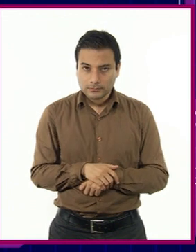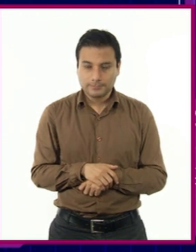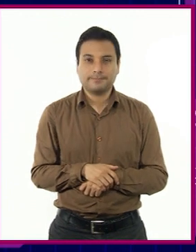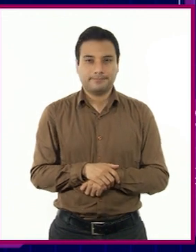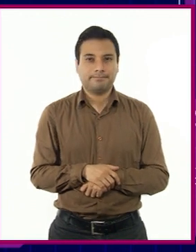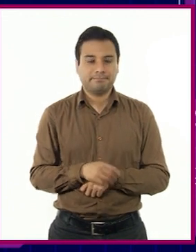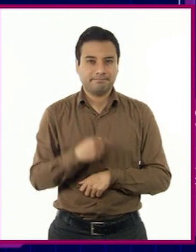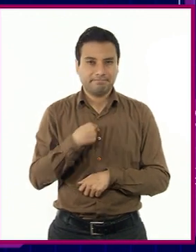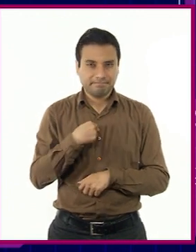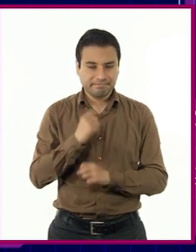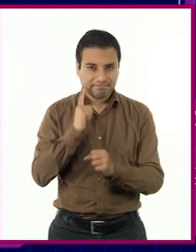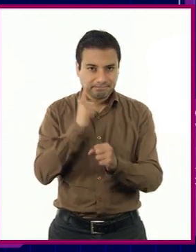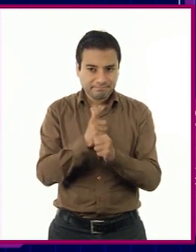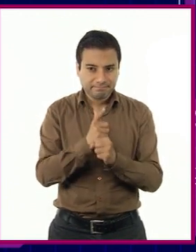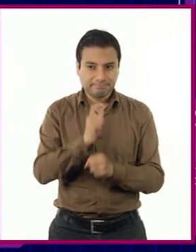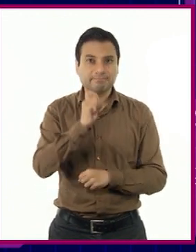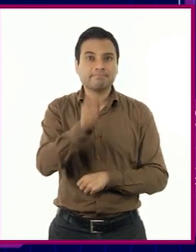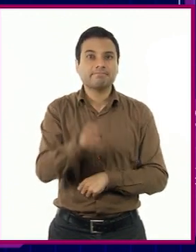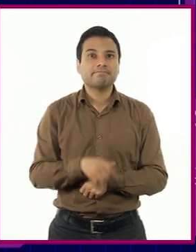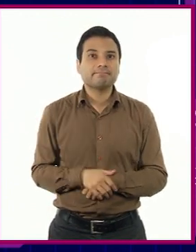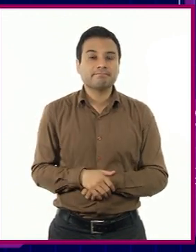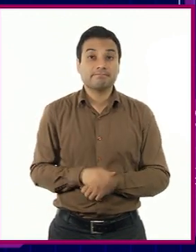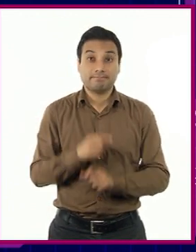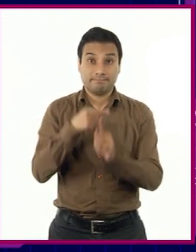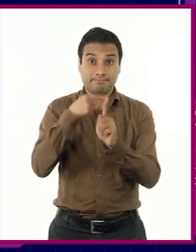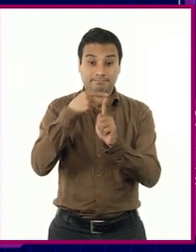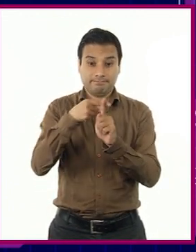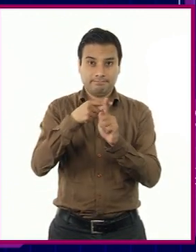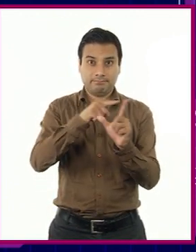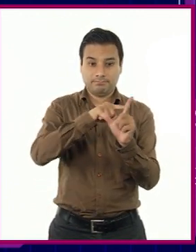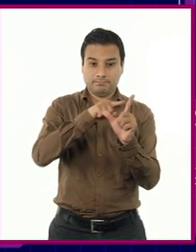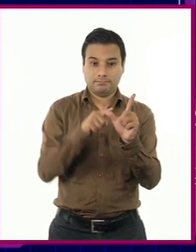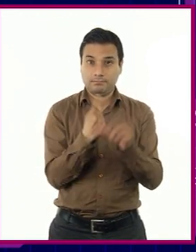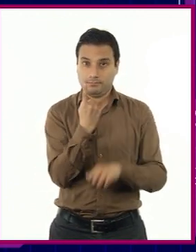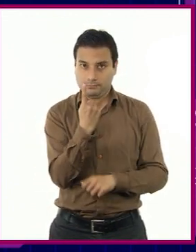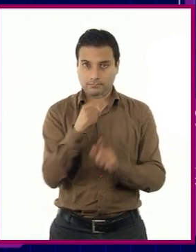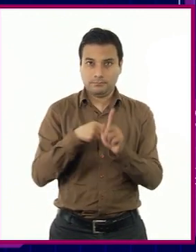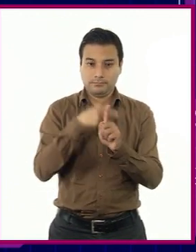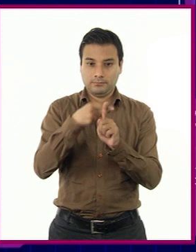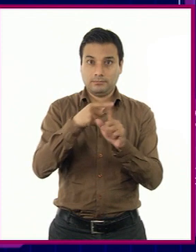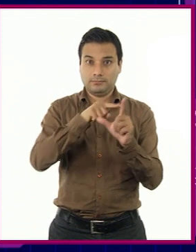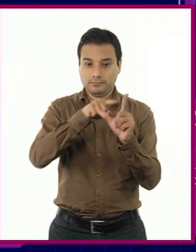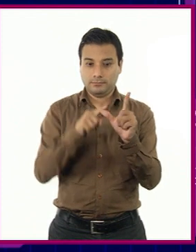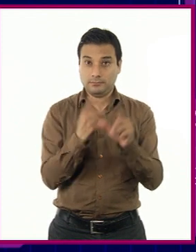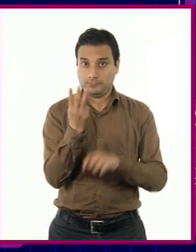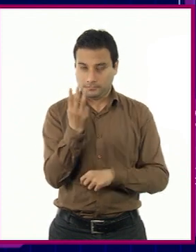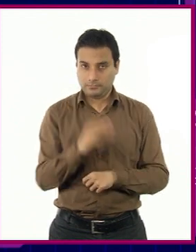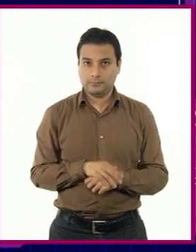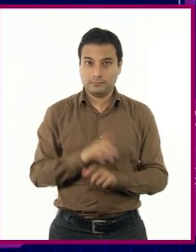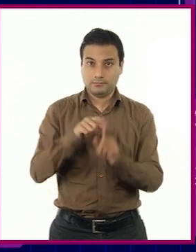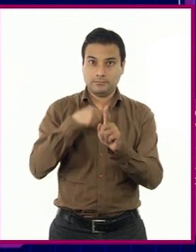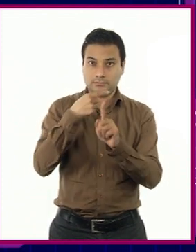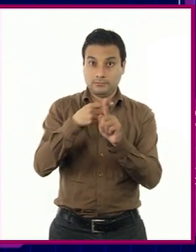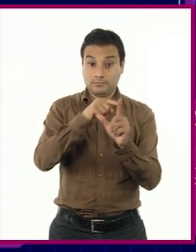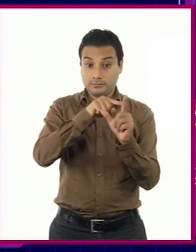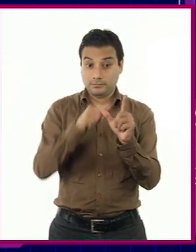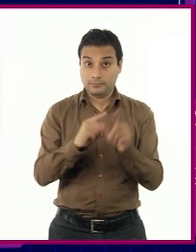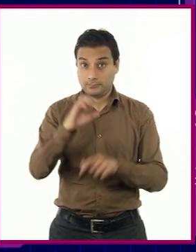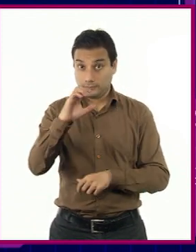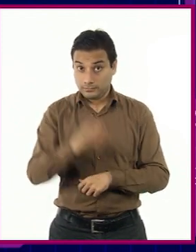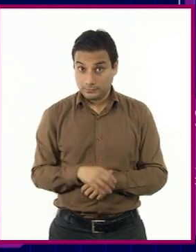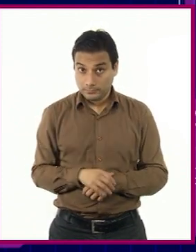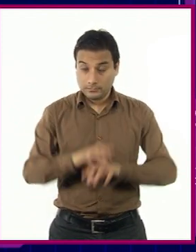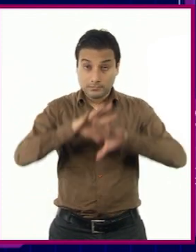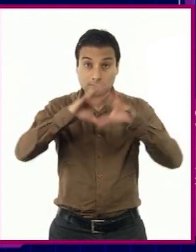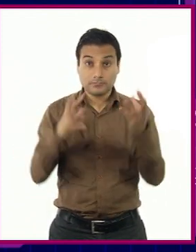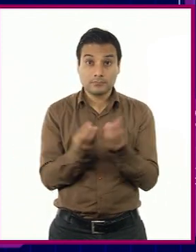se obtiene es que si se suman el ángulo 1 más el ángulo 3 más el ángulo C es